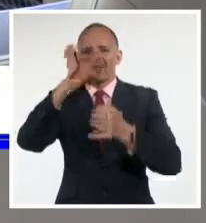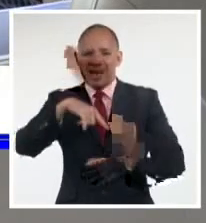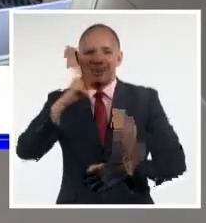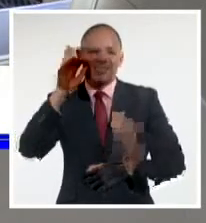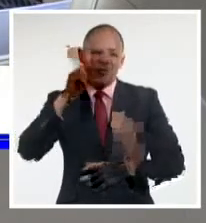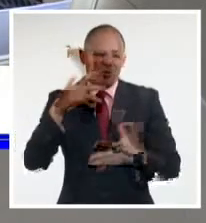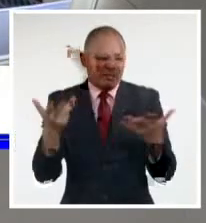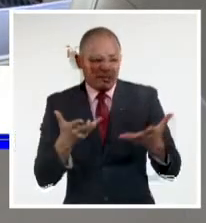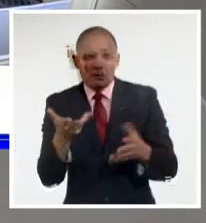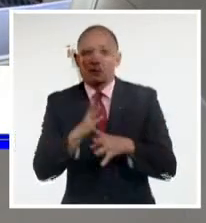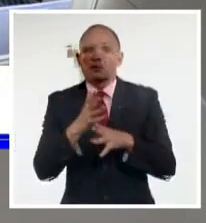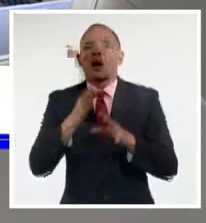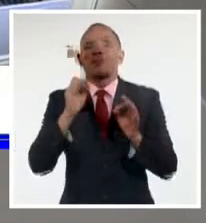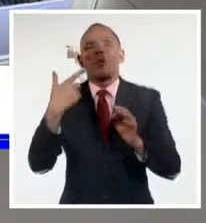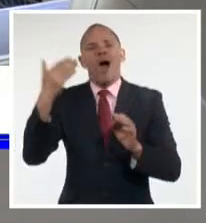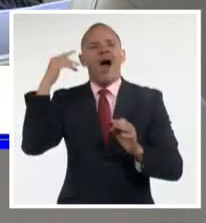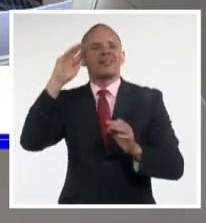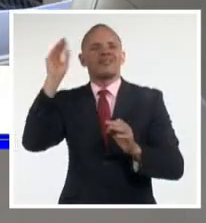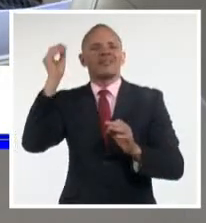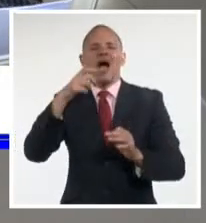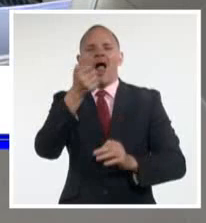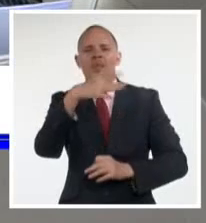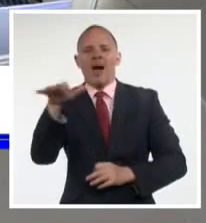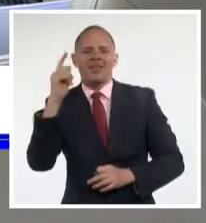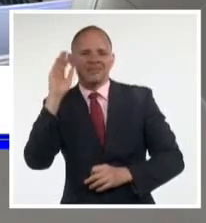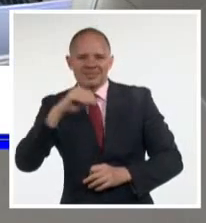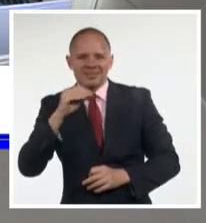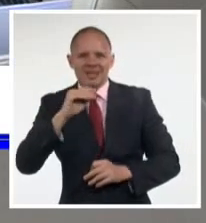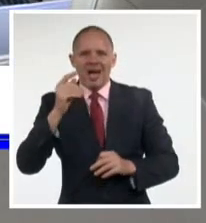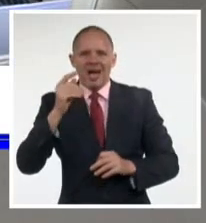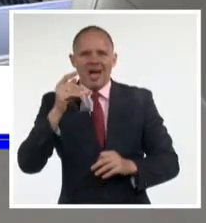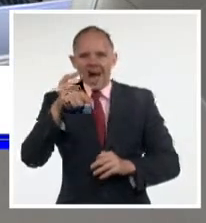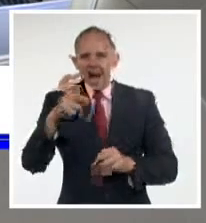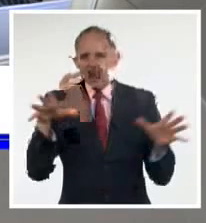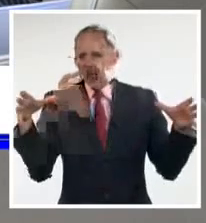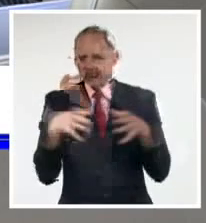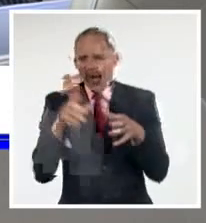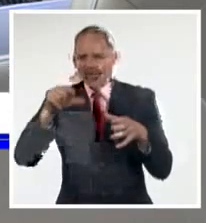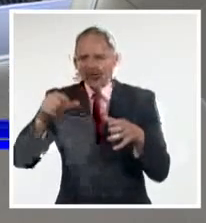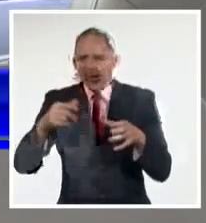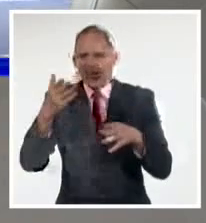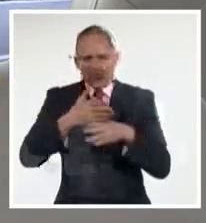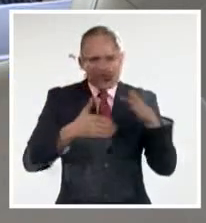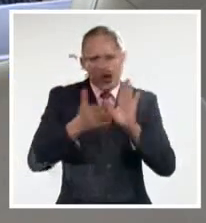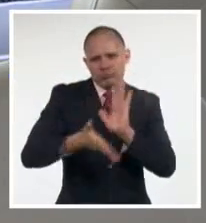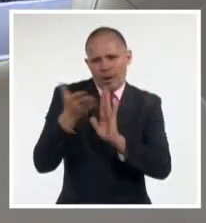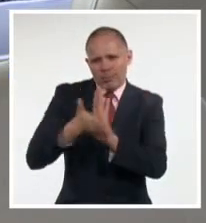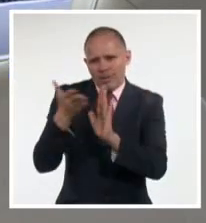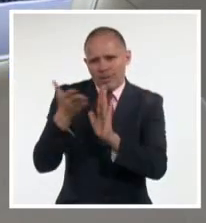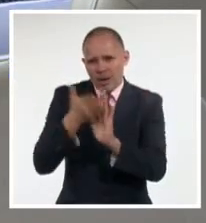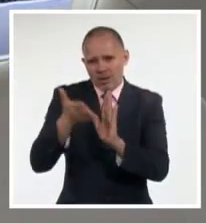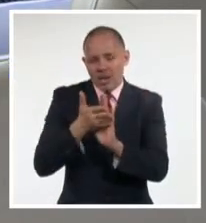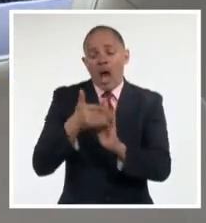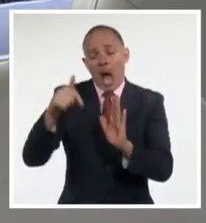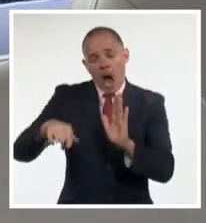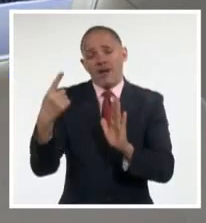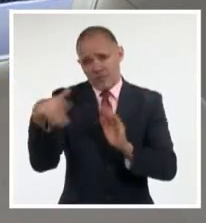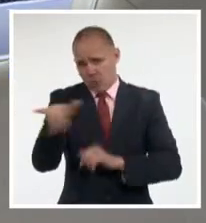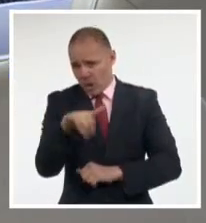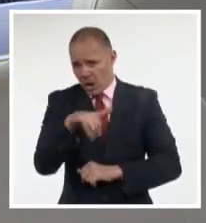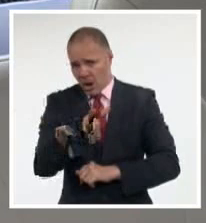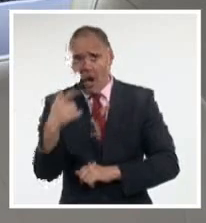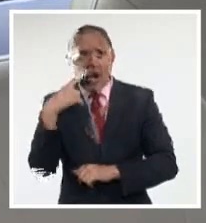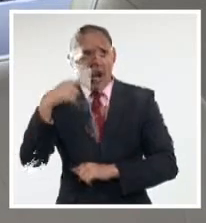es criticado con razón por los problemas urbanísticos, arquitectónicos y algunos de calidad de la construcción, pero pese a ello, hoy habitan en ese